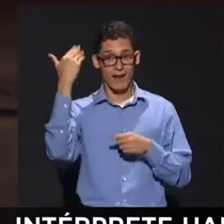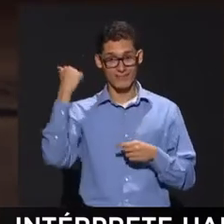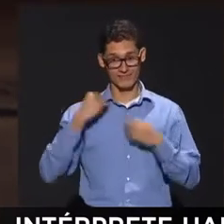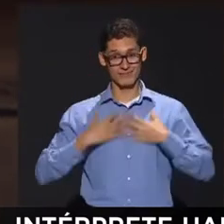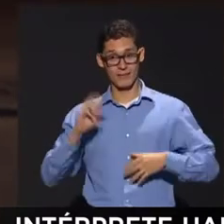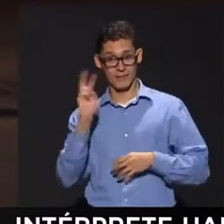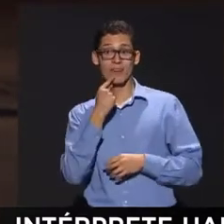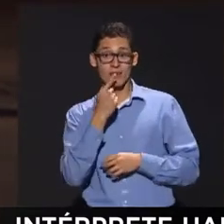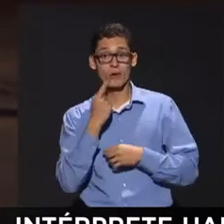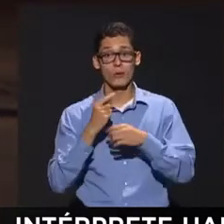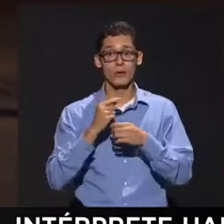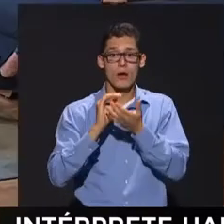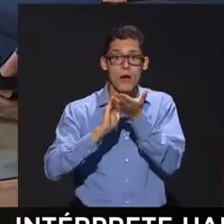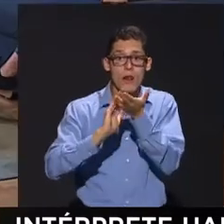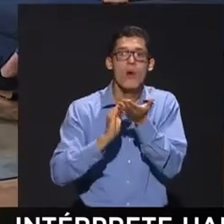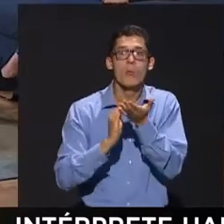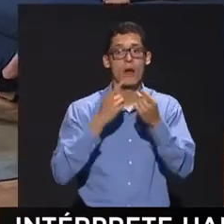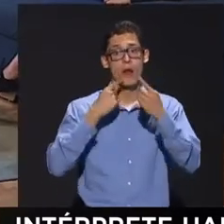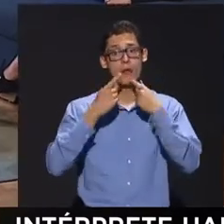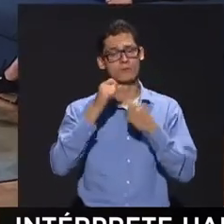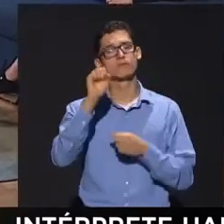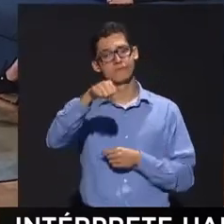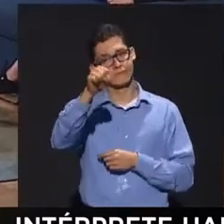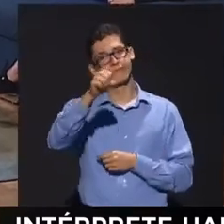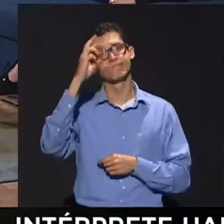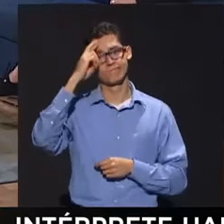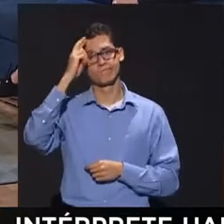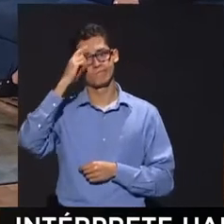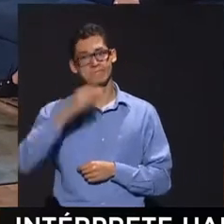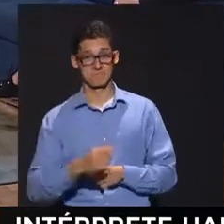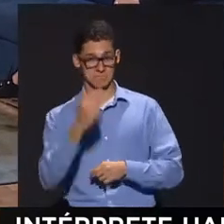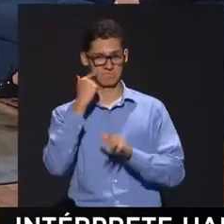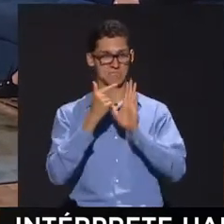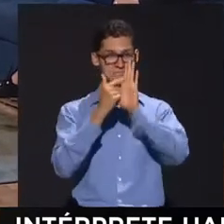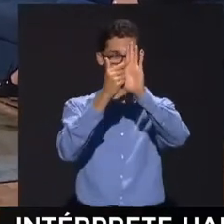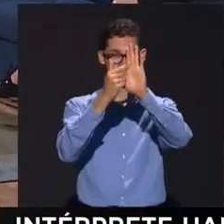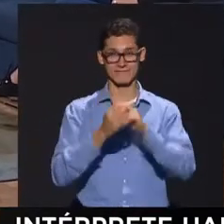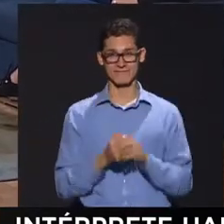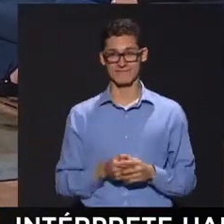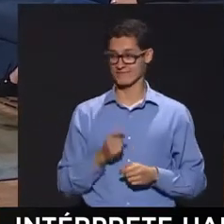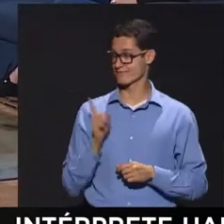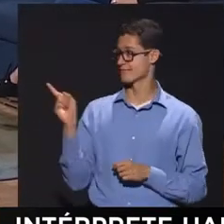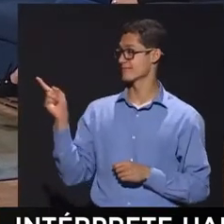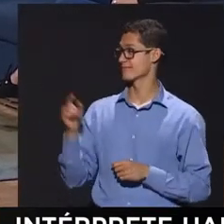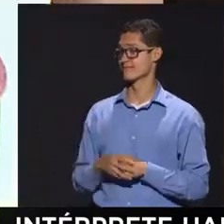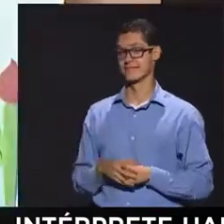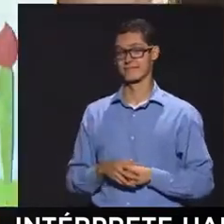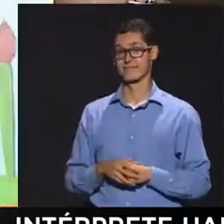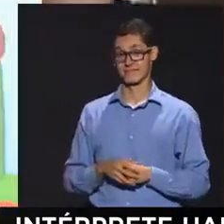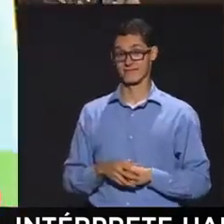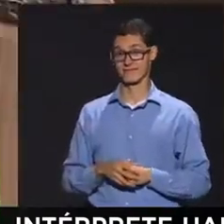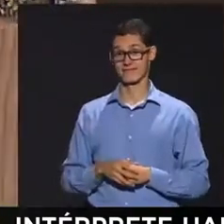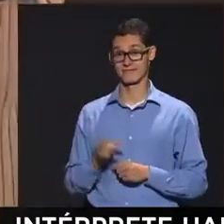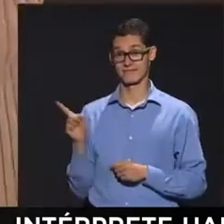desde la comprensión, ¿cierto? Y nosotros tenemos algo que se llama la rueda de soluciones. Y esta rueda de soluciones,